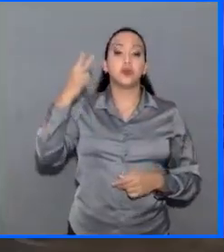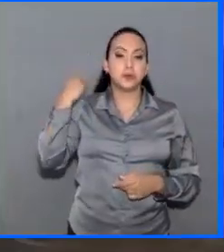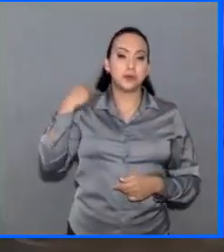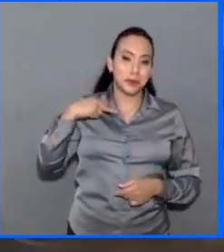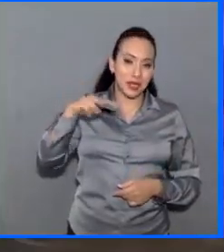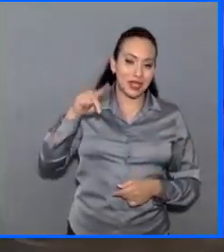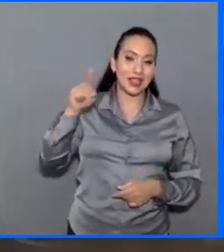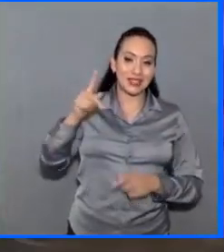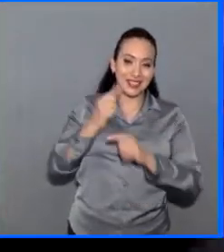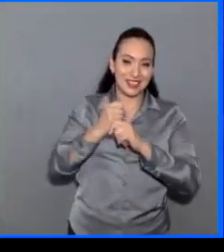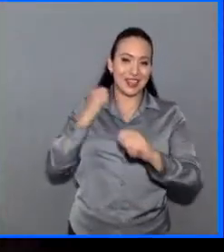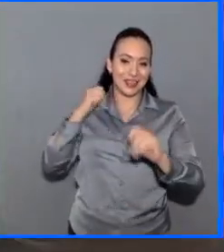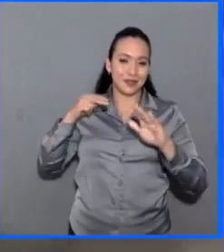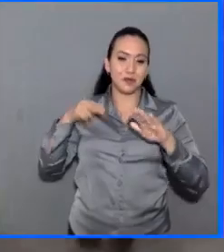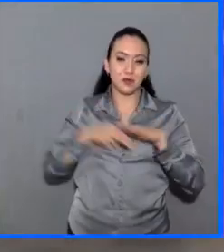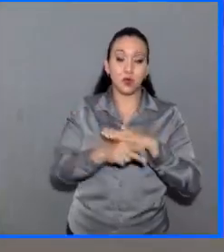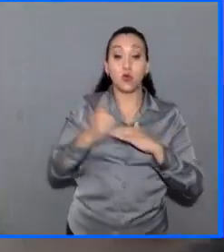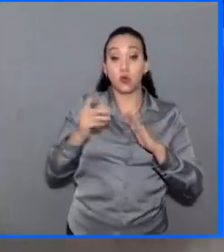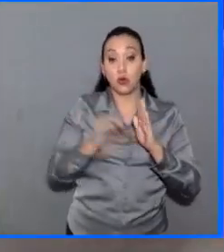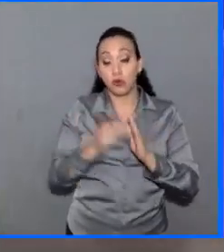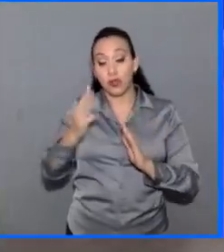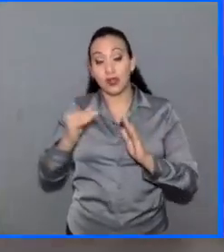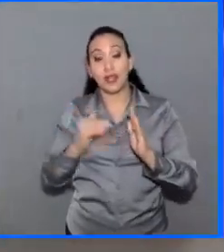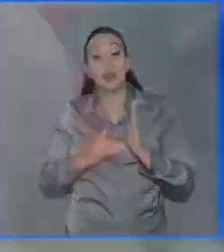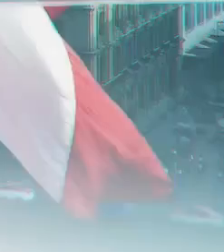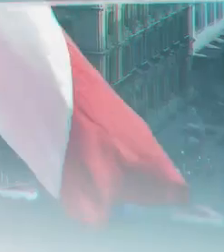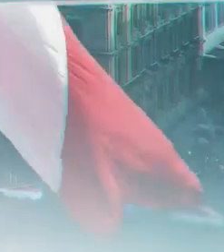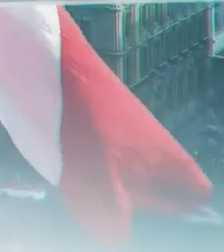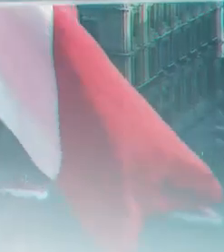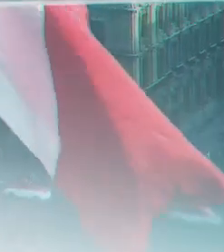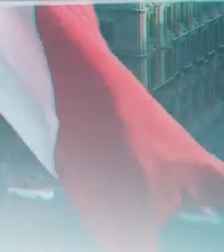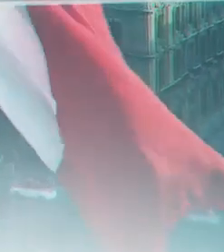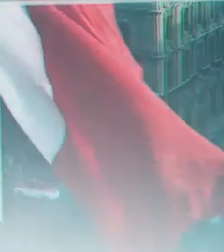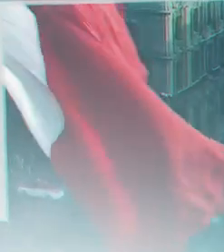3.3 millones de usuarios al día.